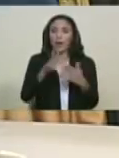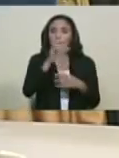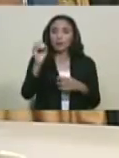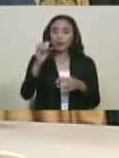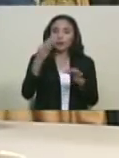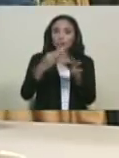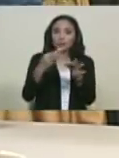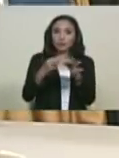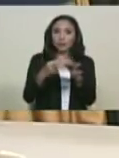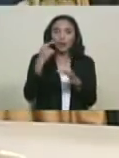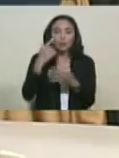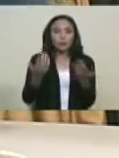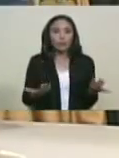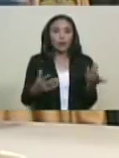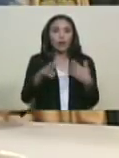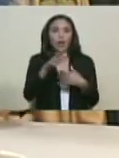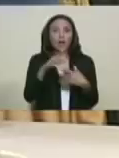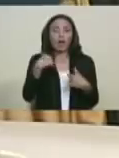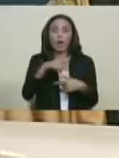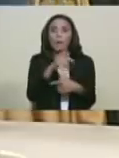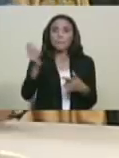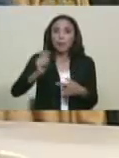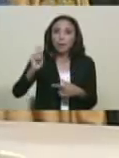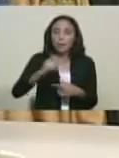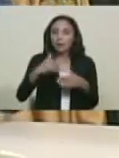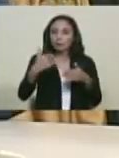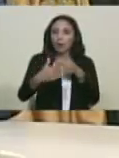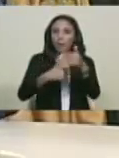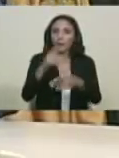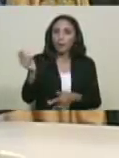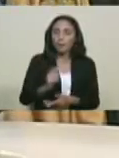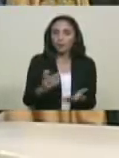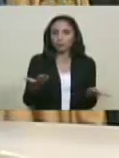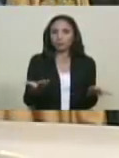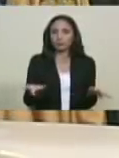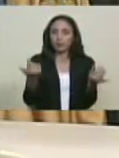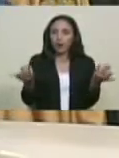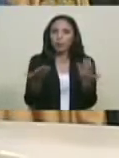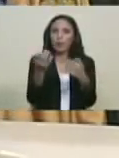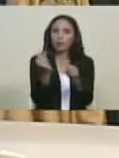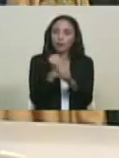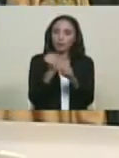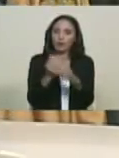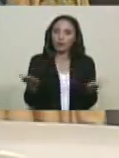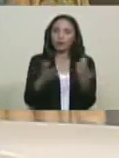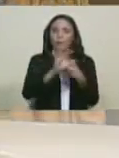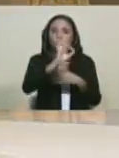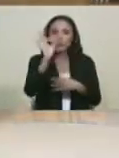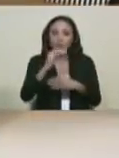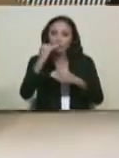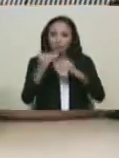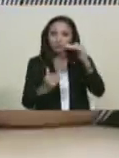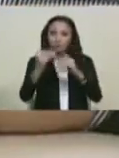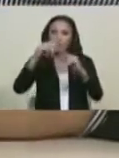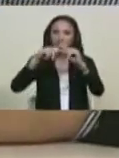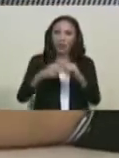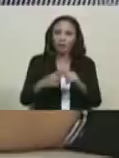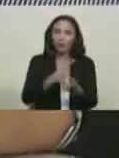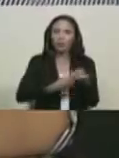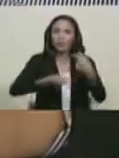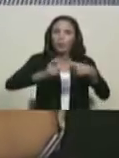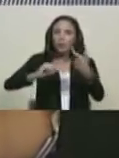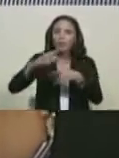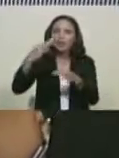30 de octubre para 20 de noviembre 31 de diciembre concreto con cifras cuánto estamos importando en